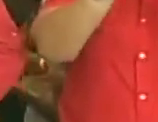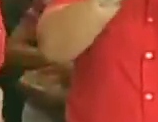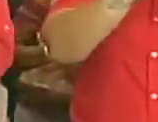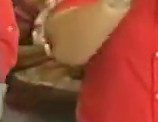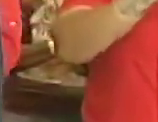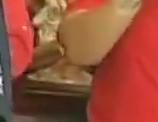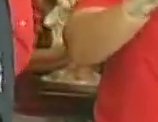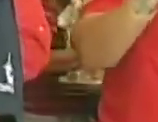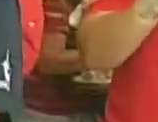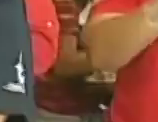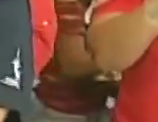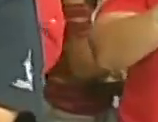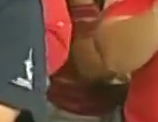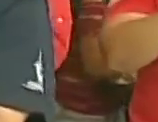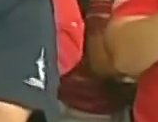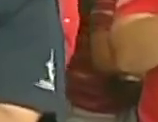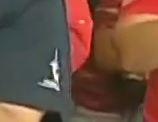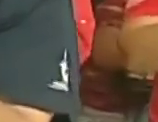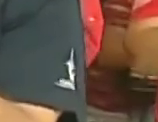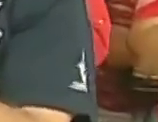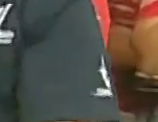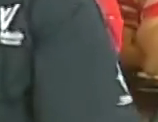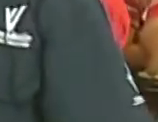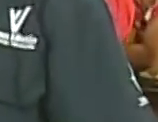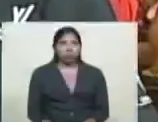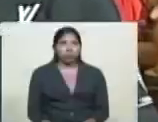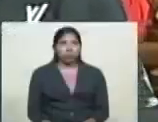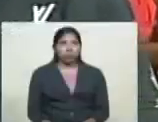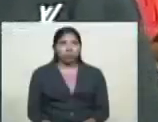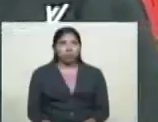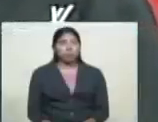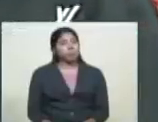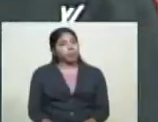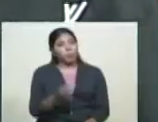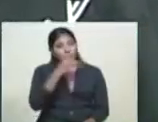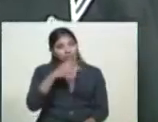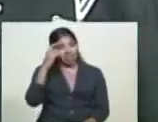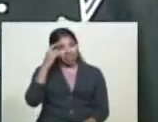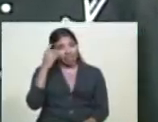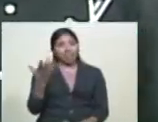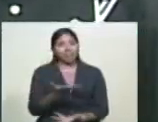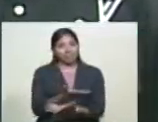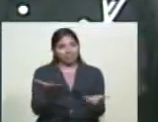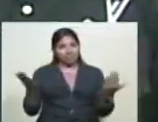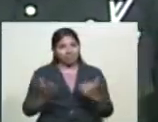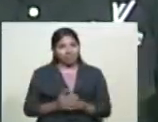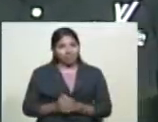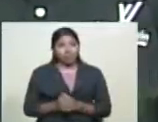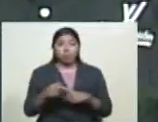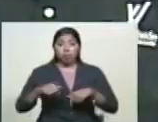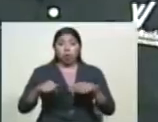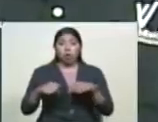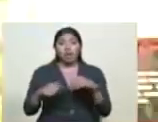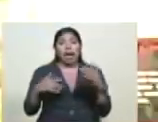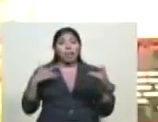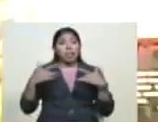misión Vivienda Venezuela. Le pido por favor a los cantantes, le pido por favor al público, es un acto de